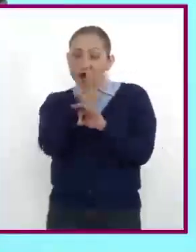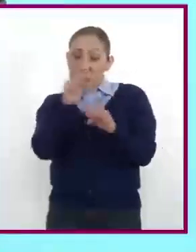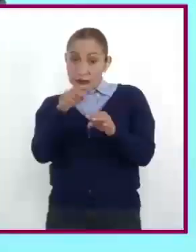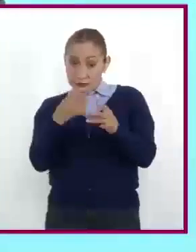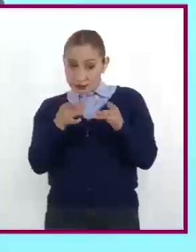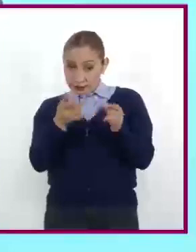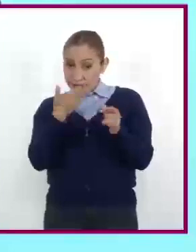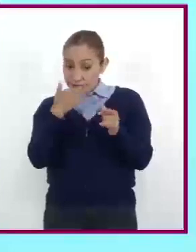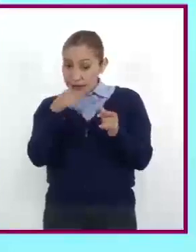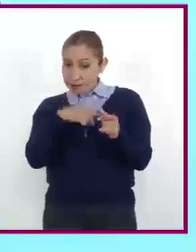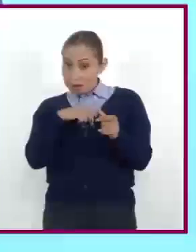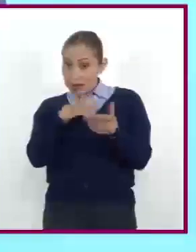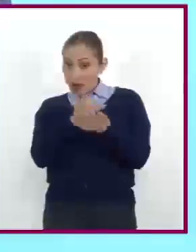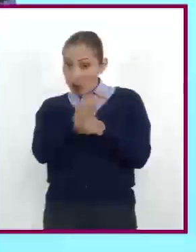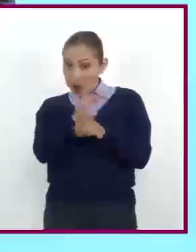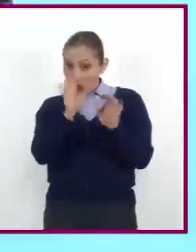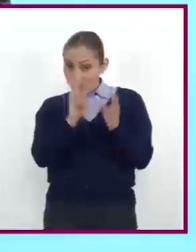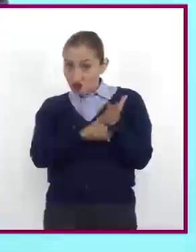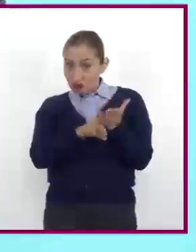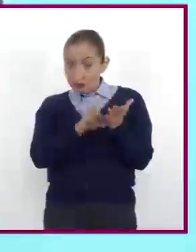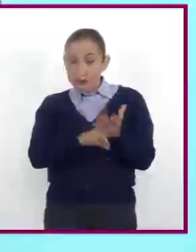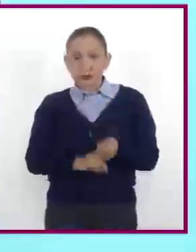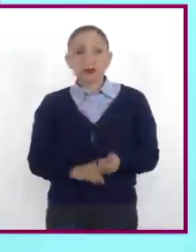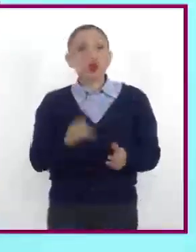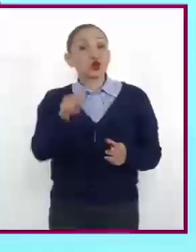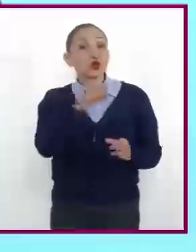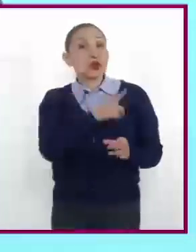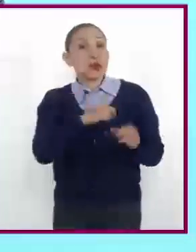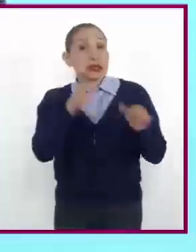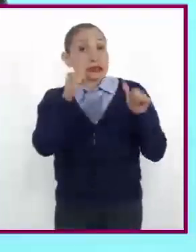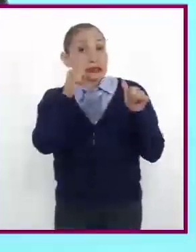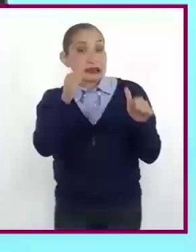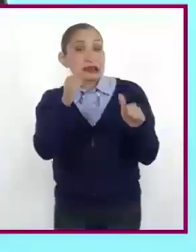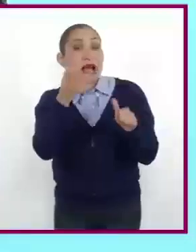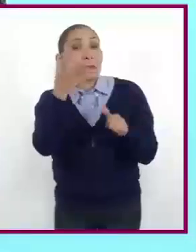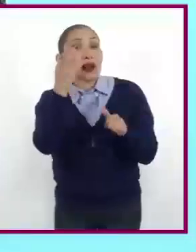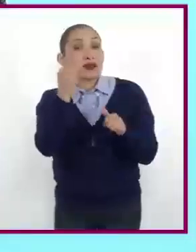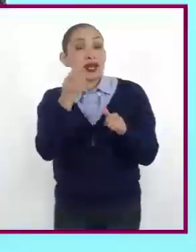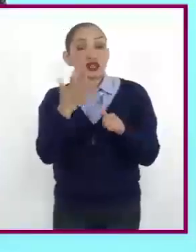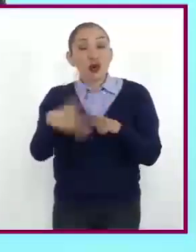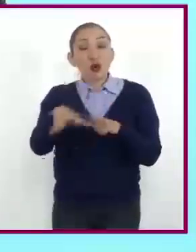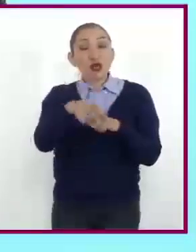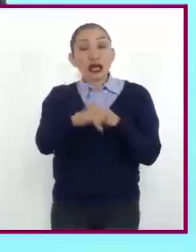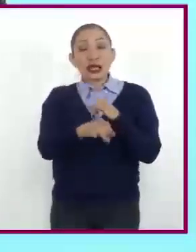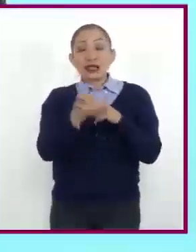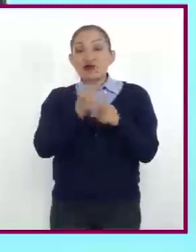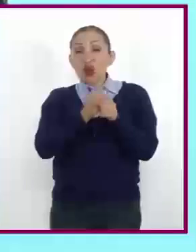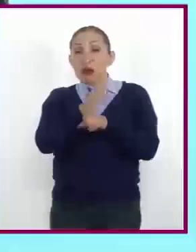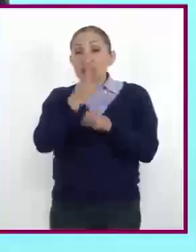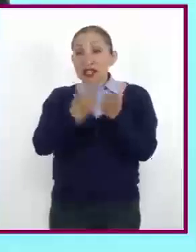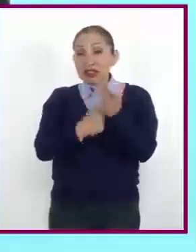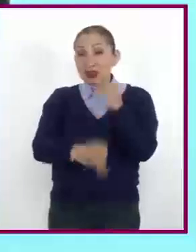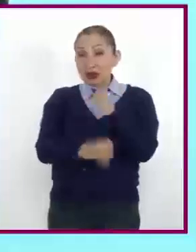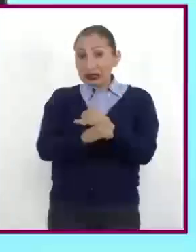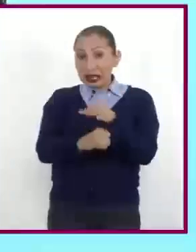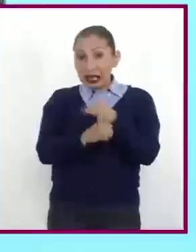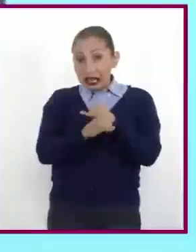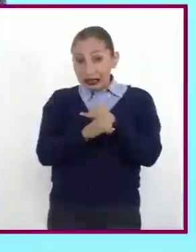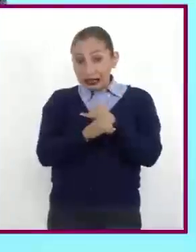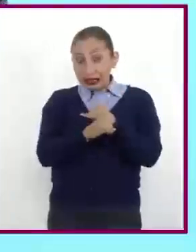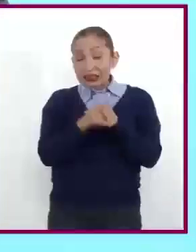la calidad de la información. Tengan presente que aprender a buscar información en plataformas